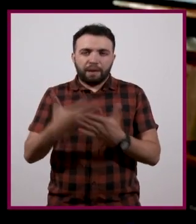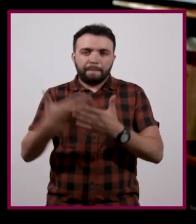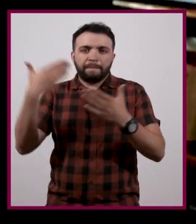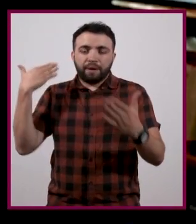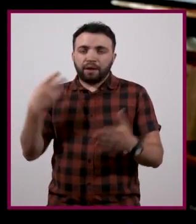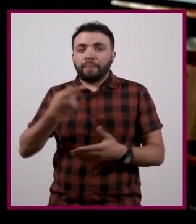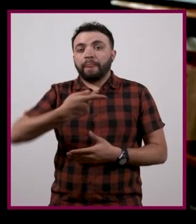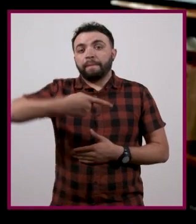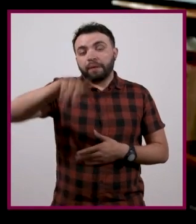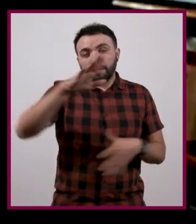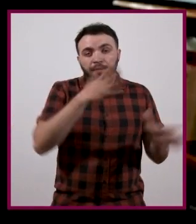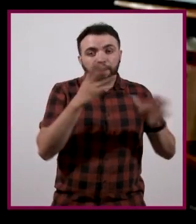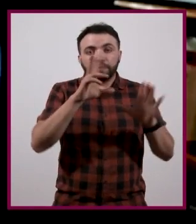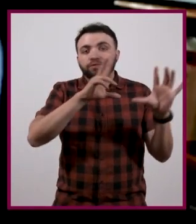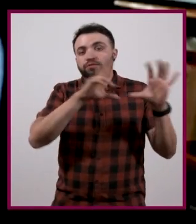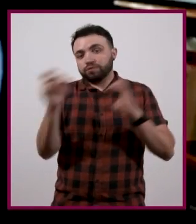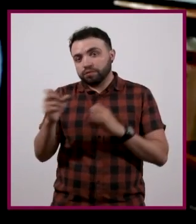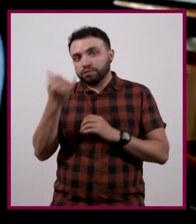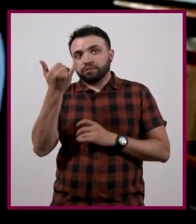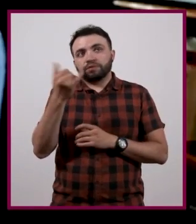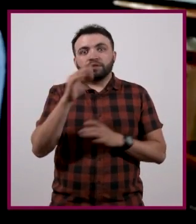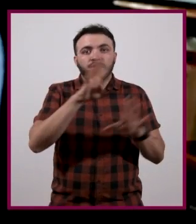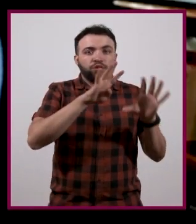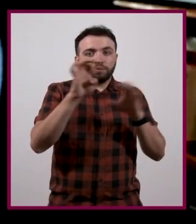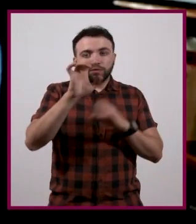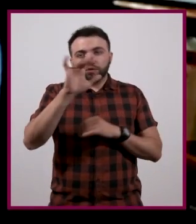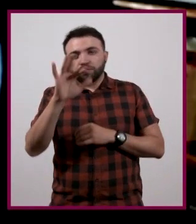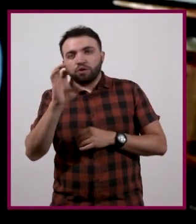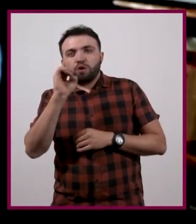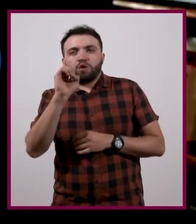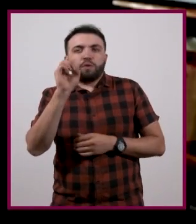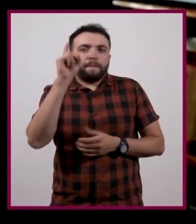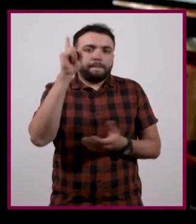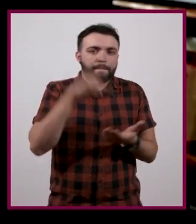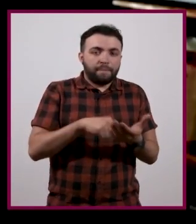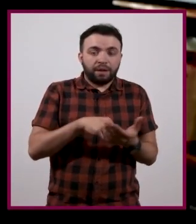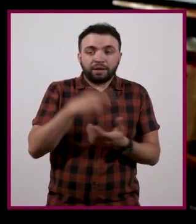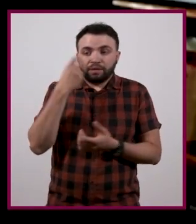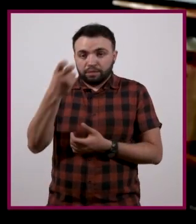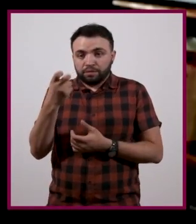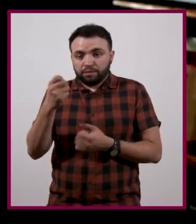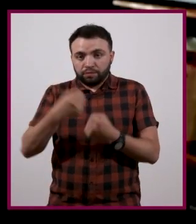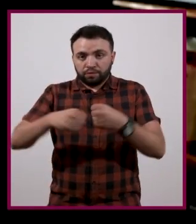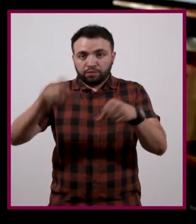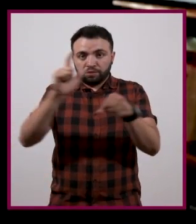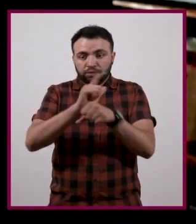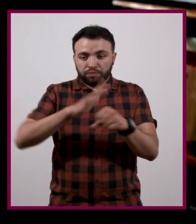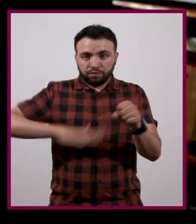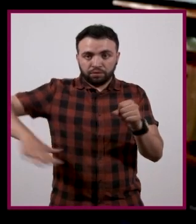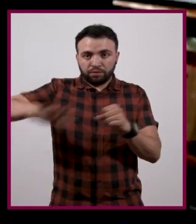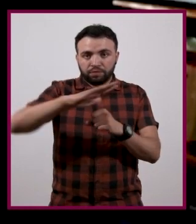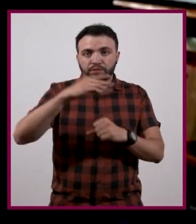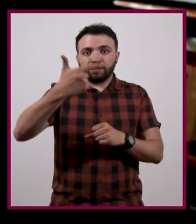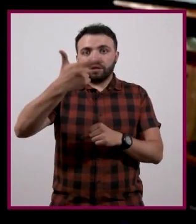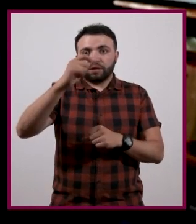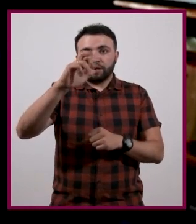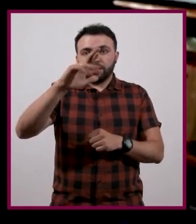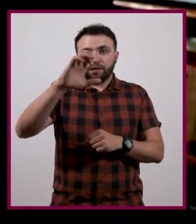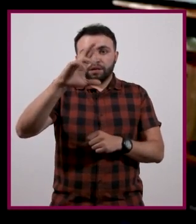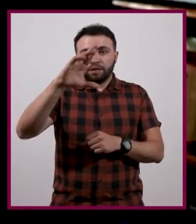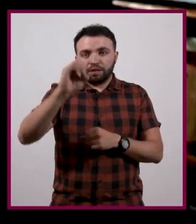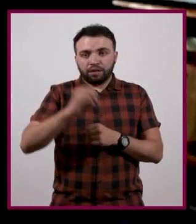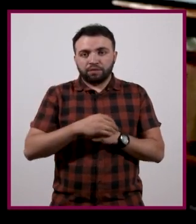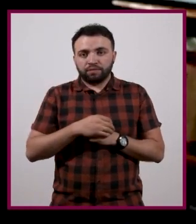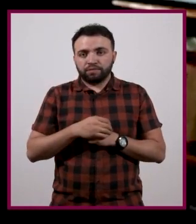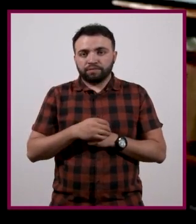entre el 800 y el 950 o 1000, en esta sociedad, digamos, de guerreros, en esta